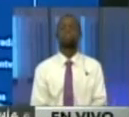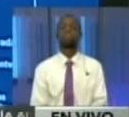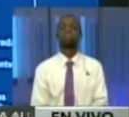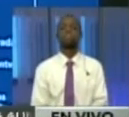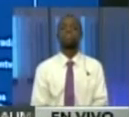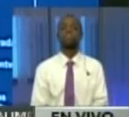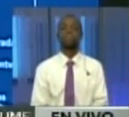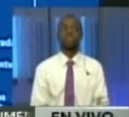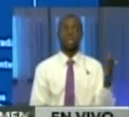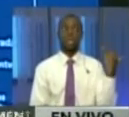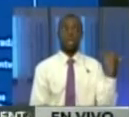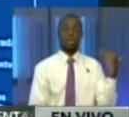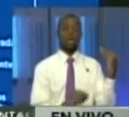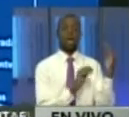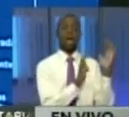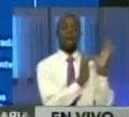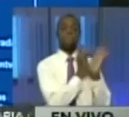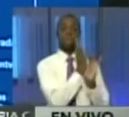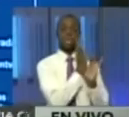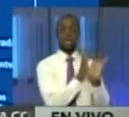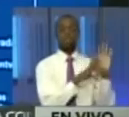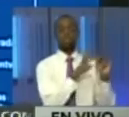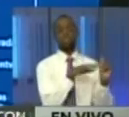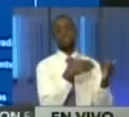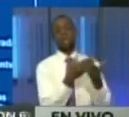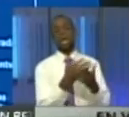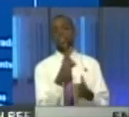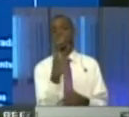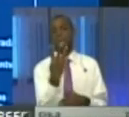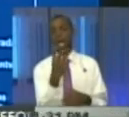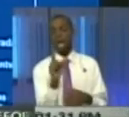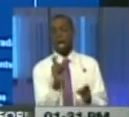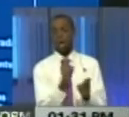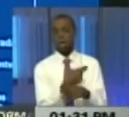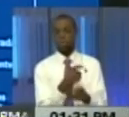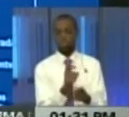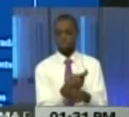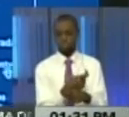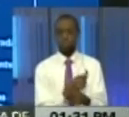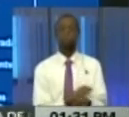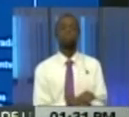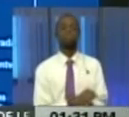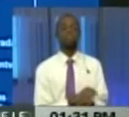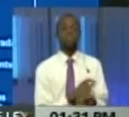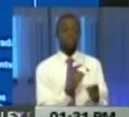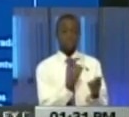Comenzamos entonces nosotros esta segunda etapa,